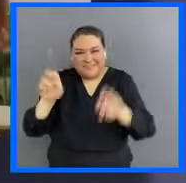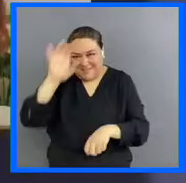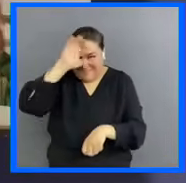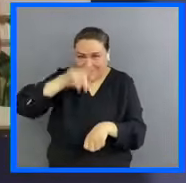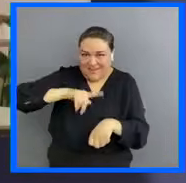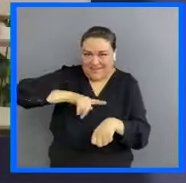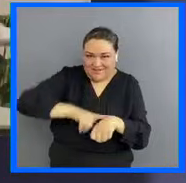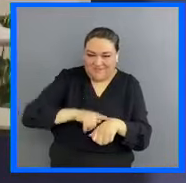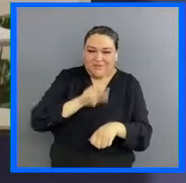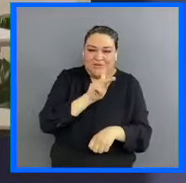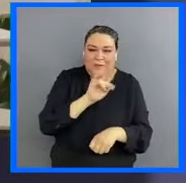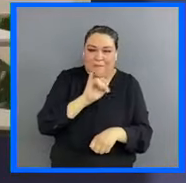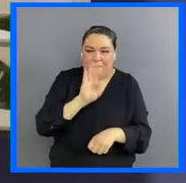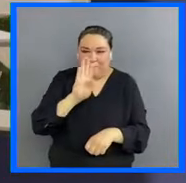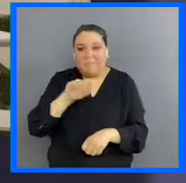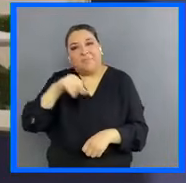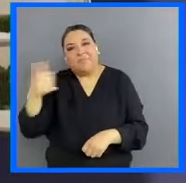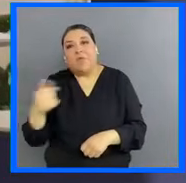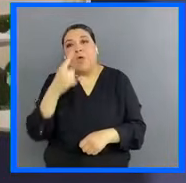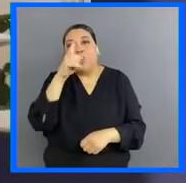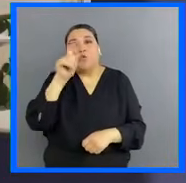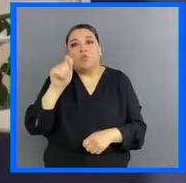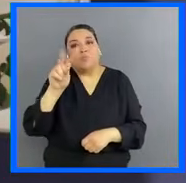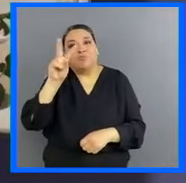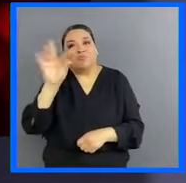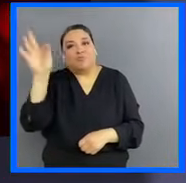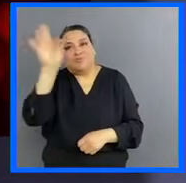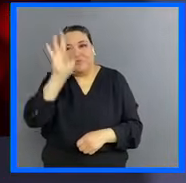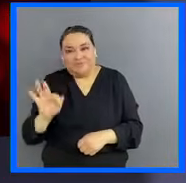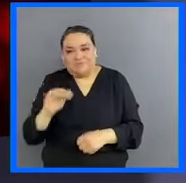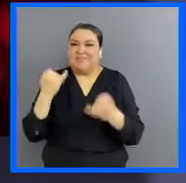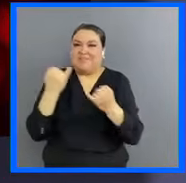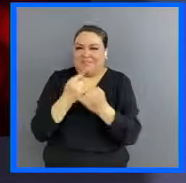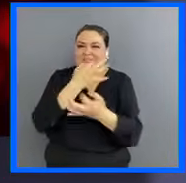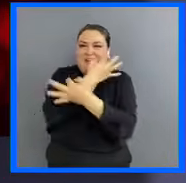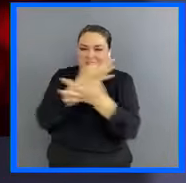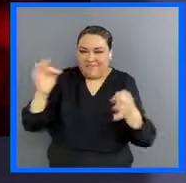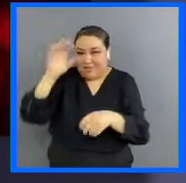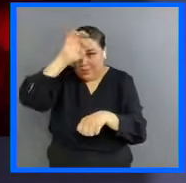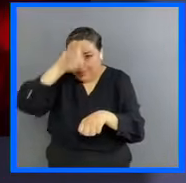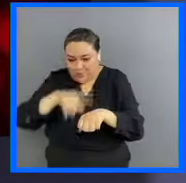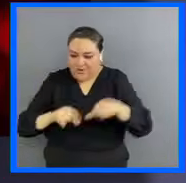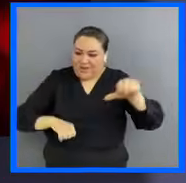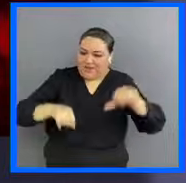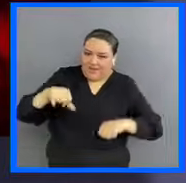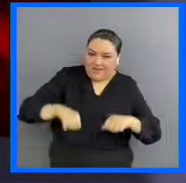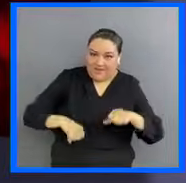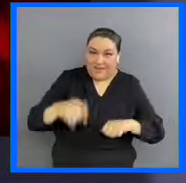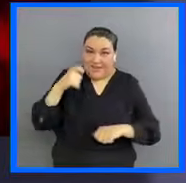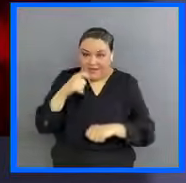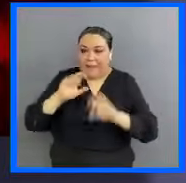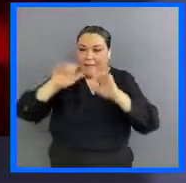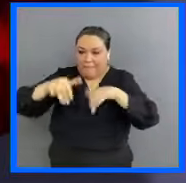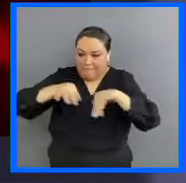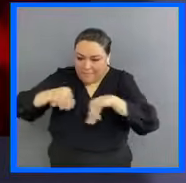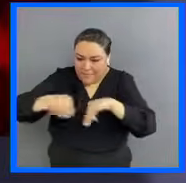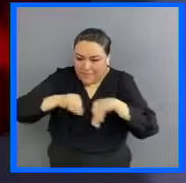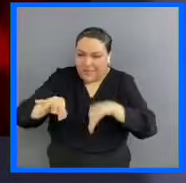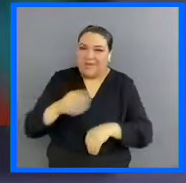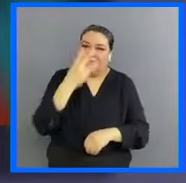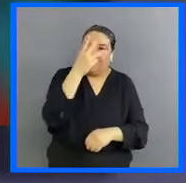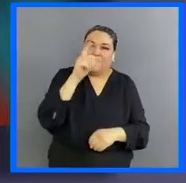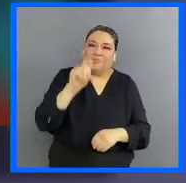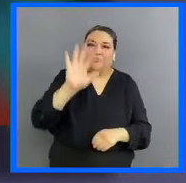avanzó 1.2%. Destaca que las actividades culturales generaron empleo a 3.5% de la fuerza